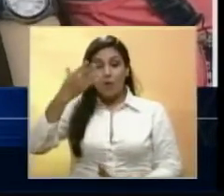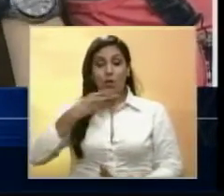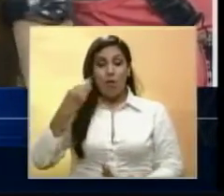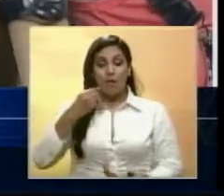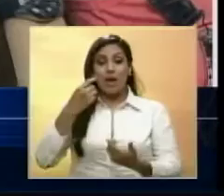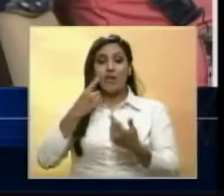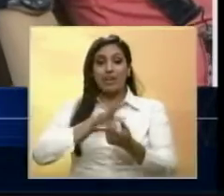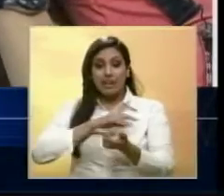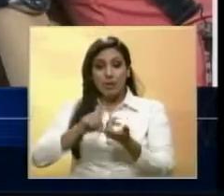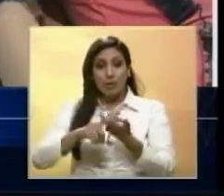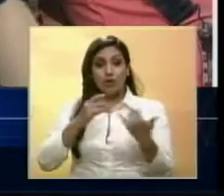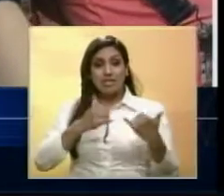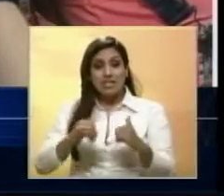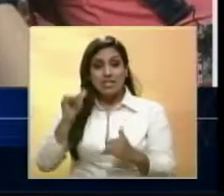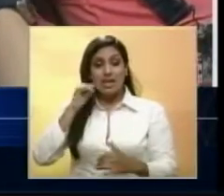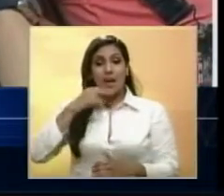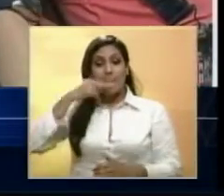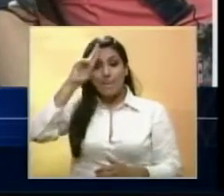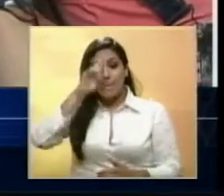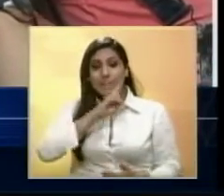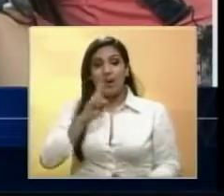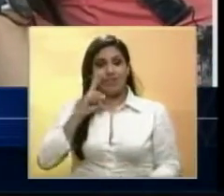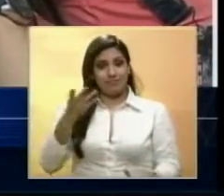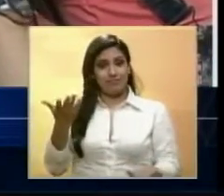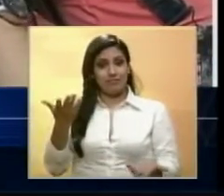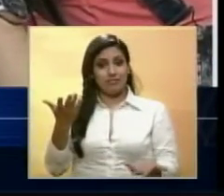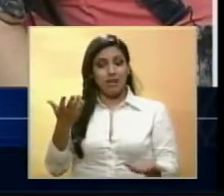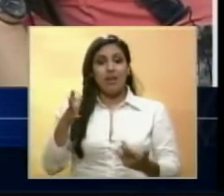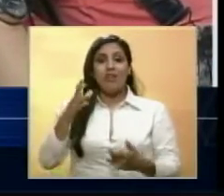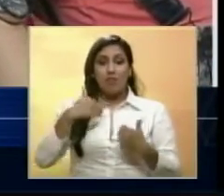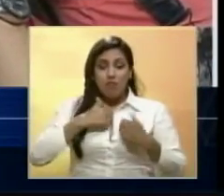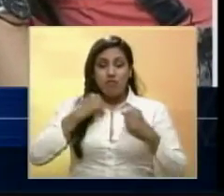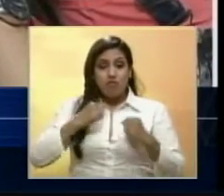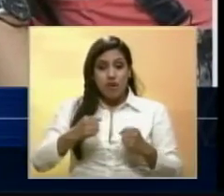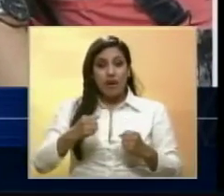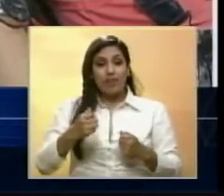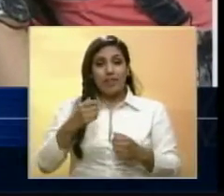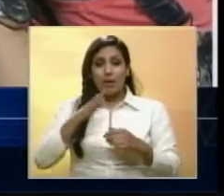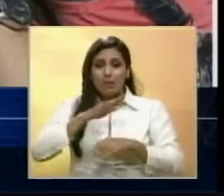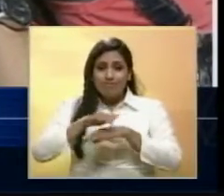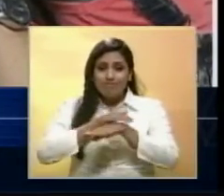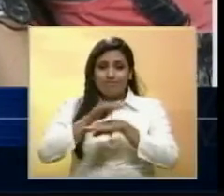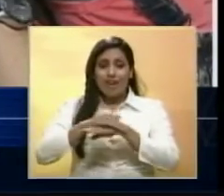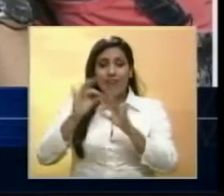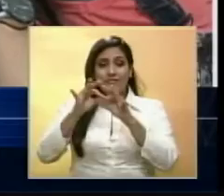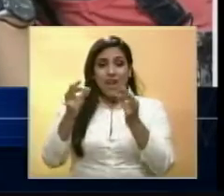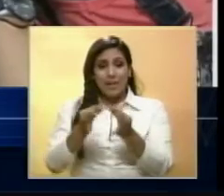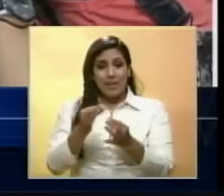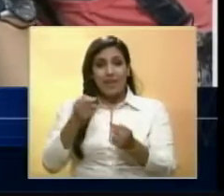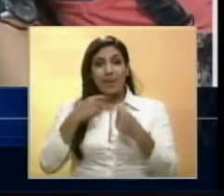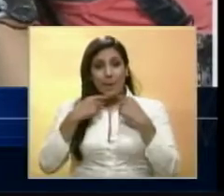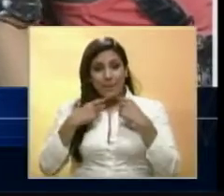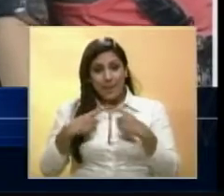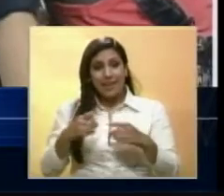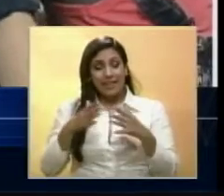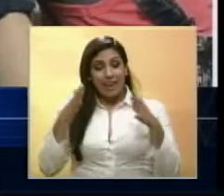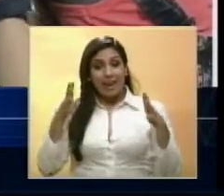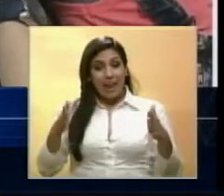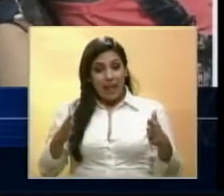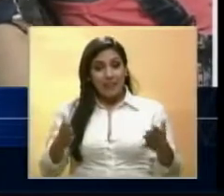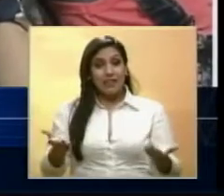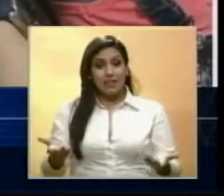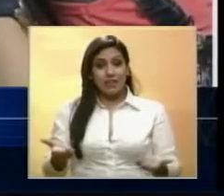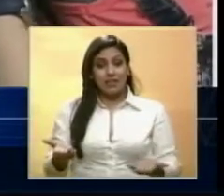su esposa, su hija y sus padres, imagínate eso. Es fuerte, o sea, pobre familia, en realidad es una pérdida grande,